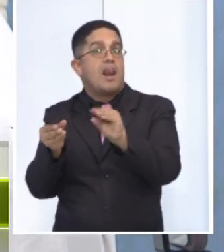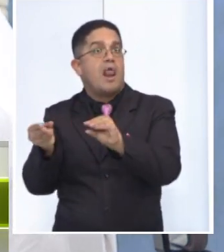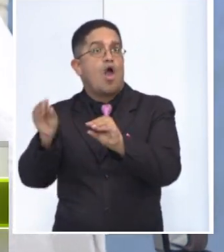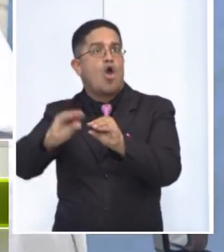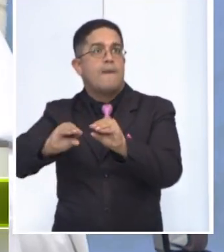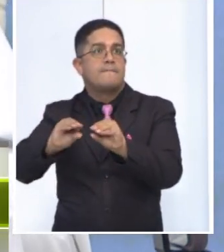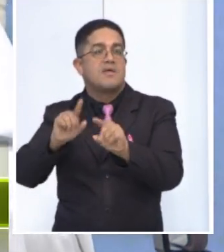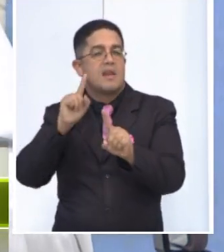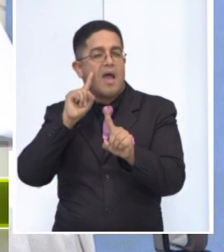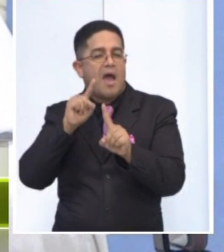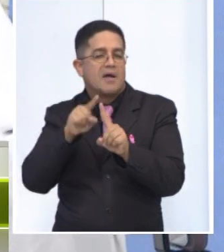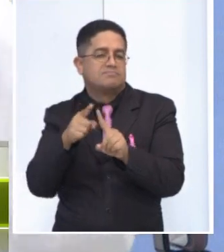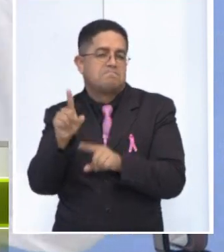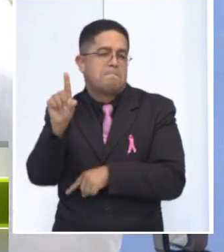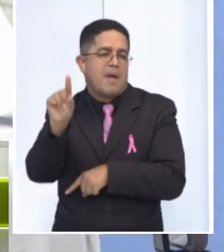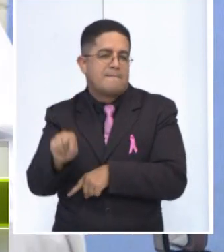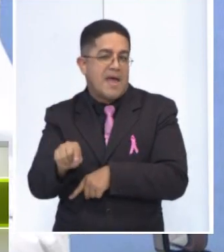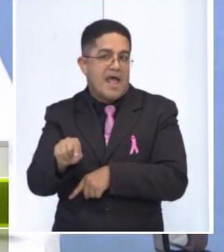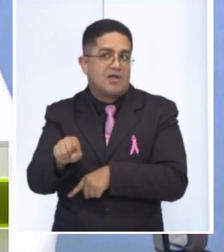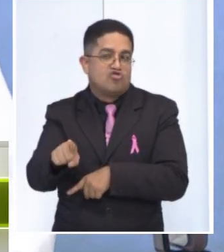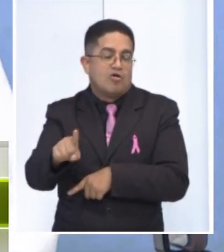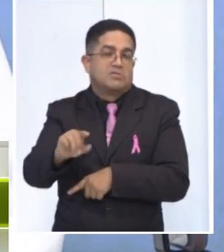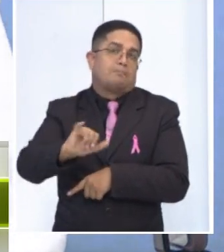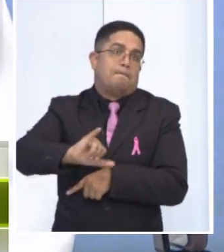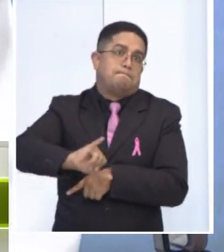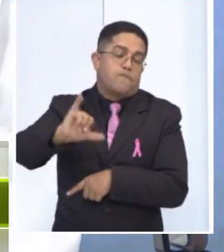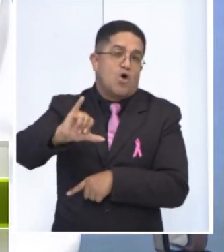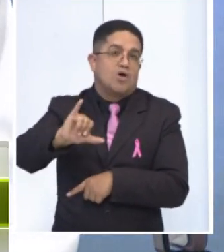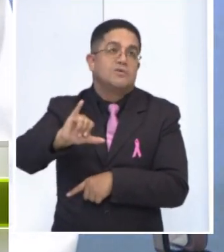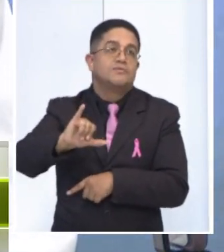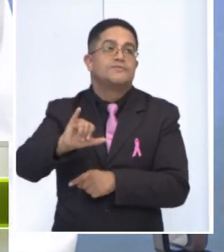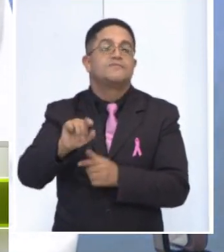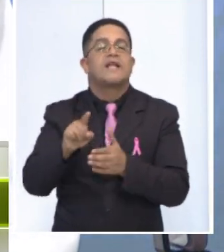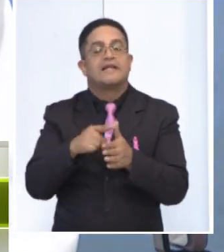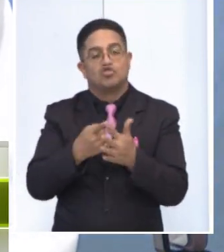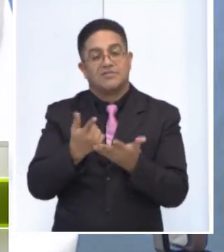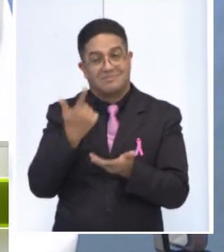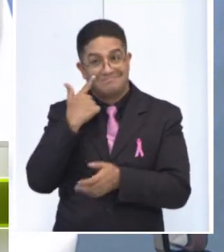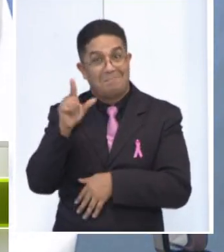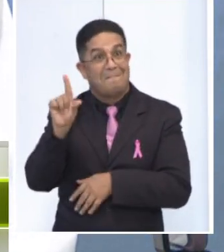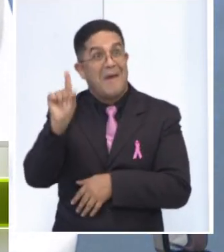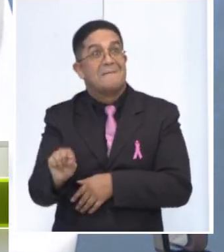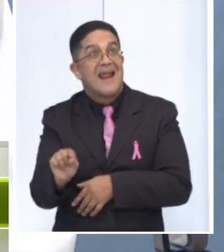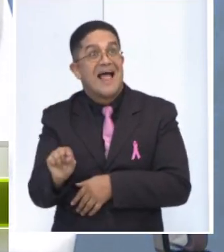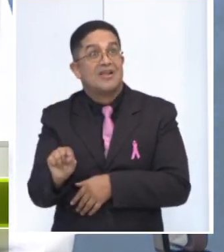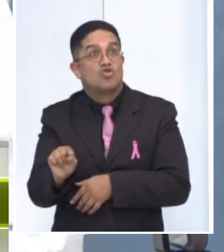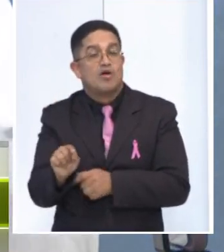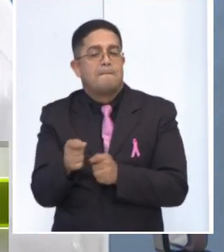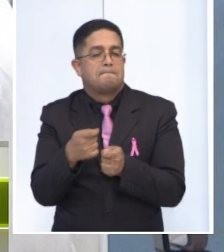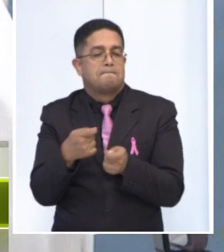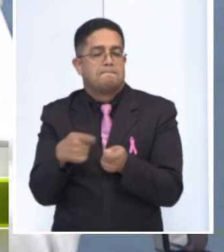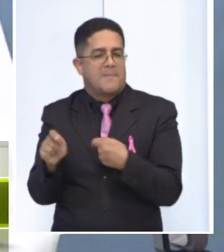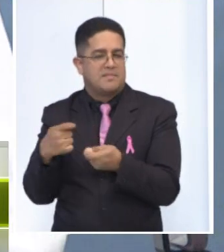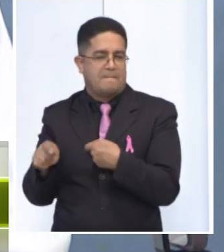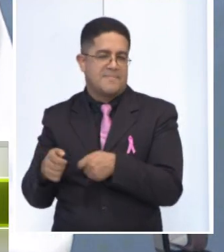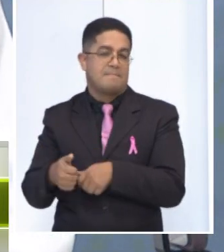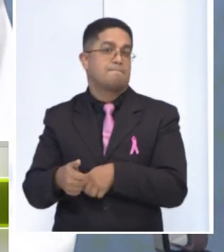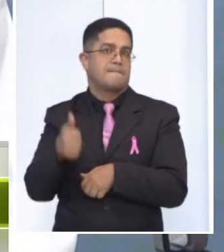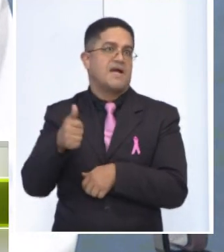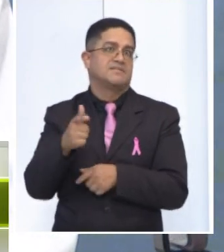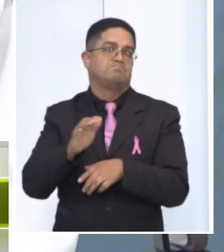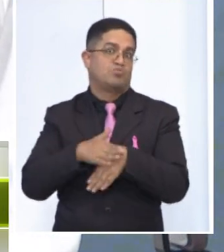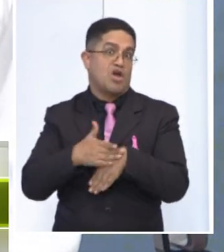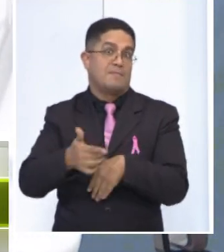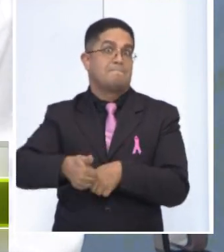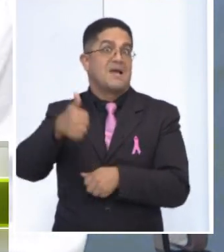obtener a menores costos un mayor efecto. Entonces, por supuesto, abaratan el costo, se distribuye mucho más la droga, pero el efecto es mucho más potente